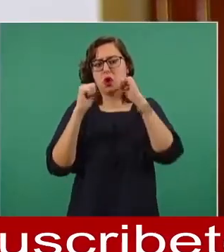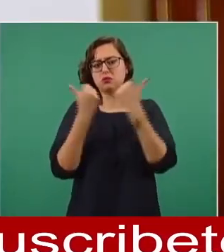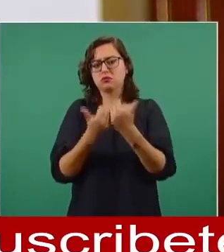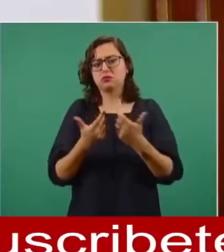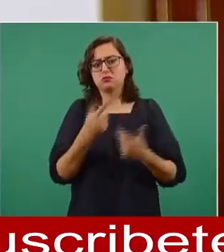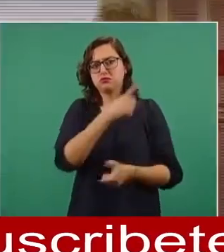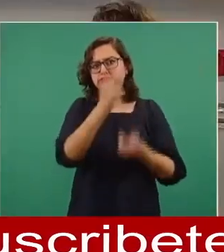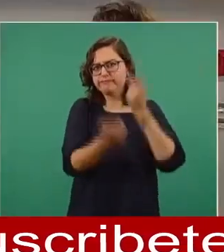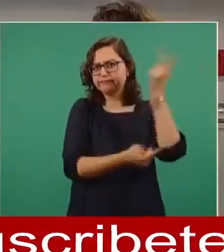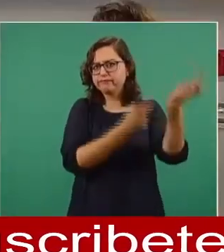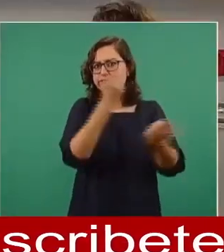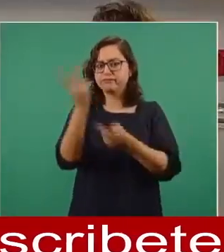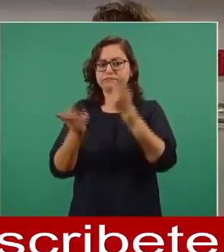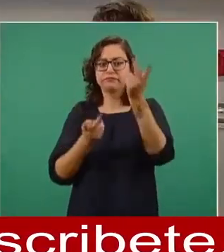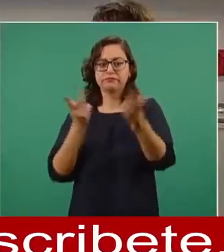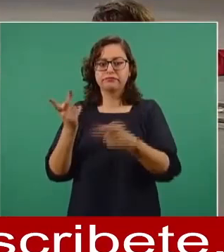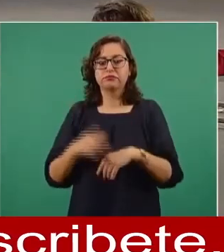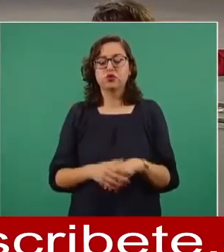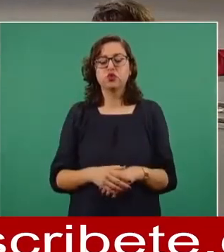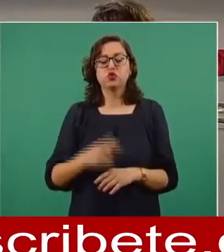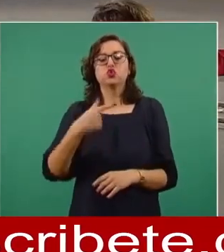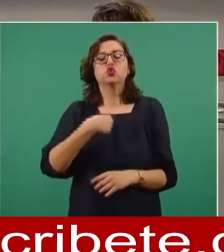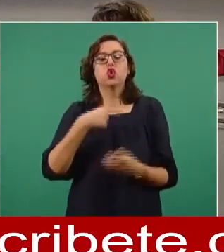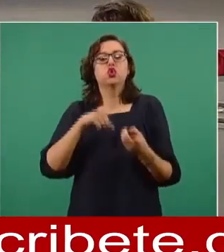Entonces, yo aparezco aquí.